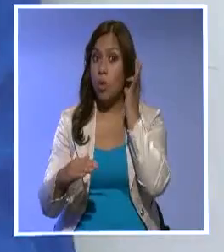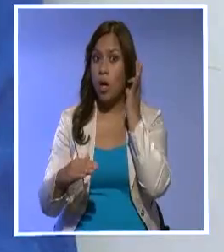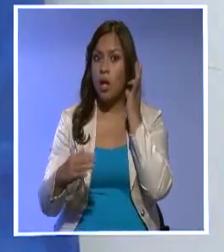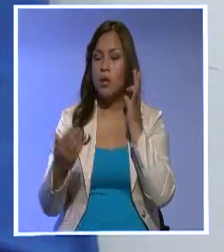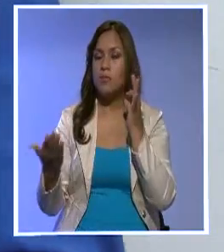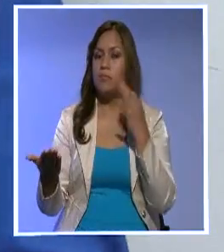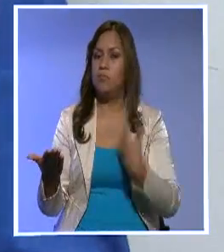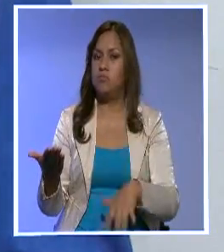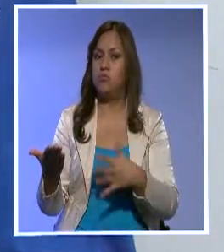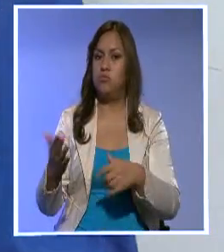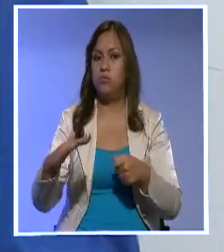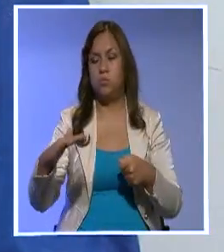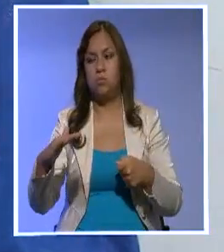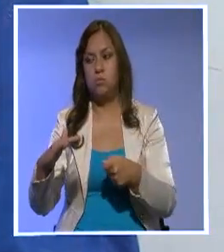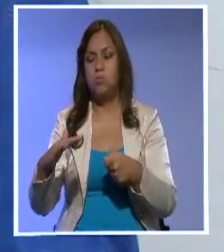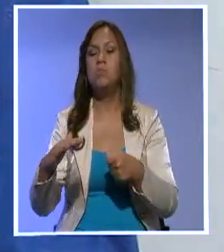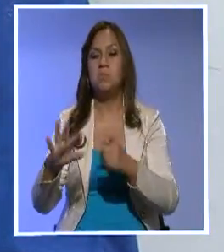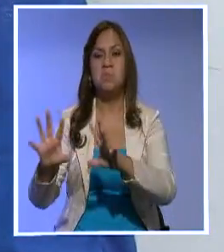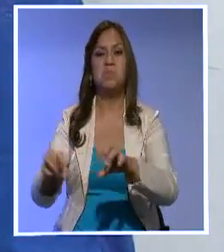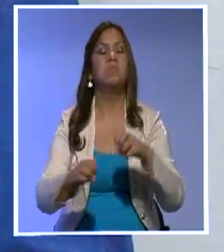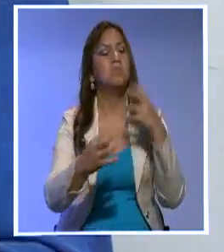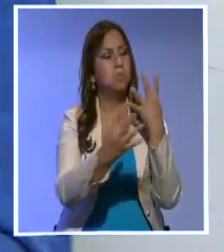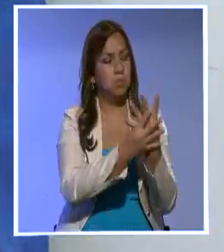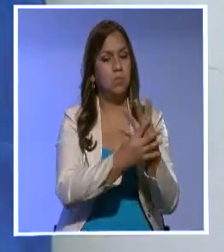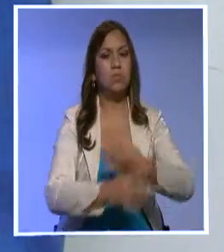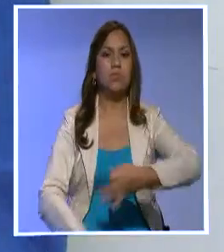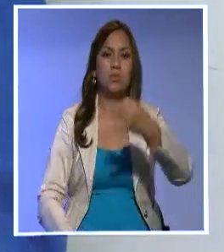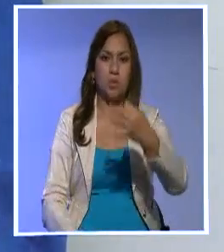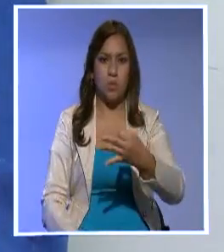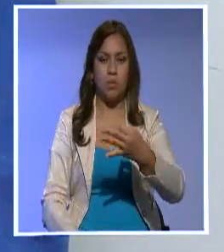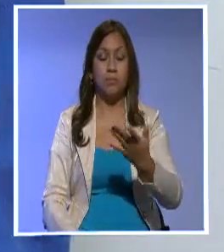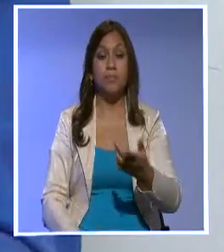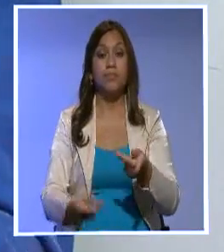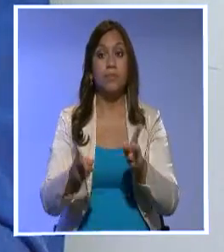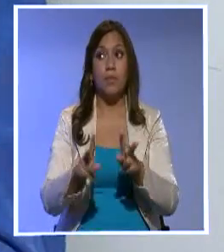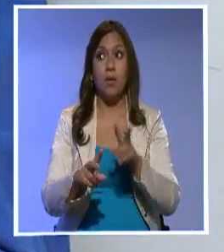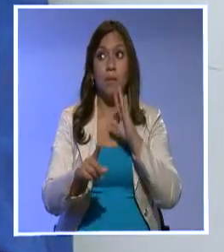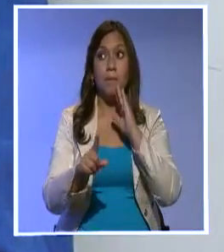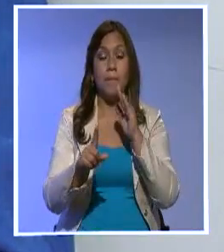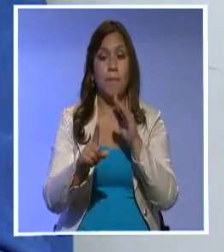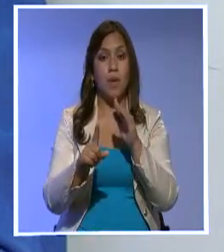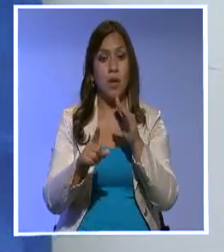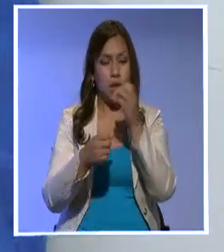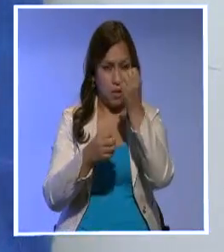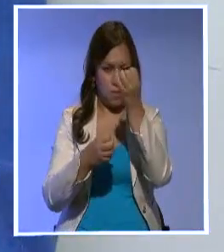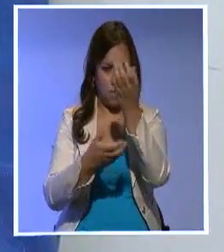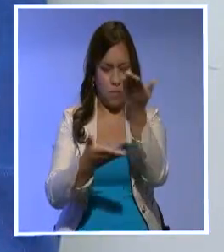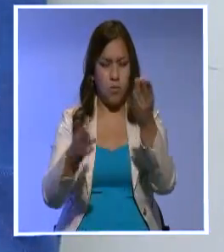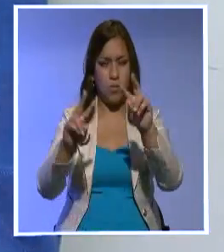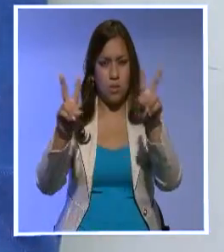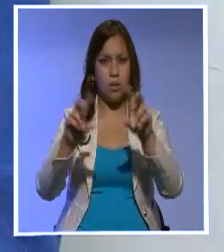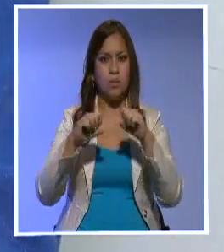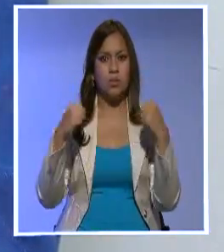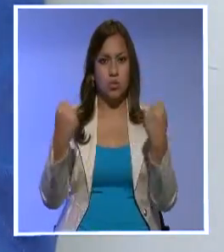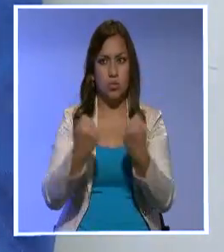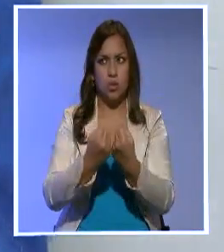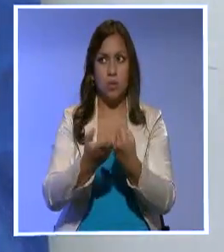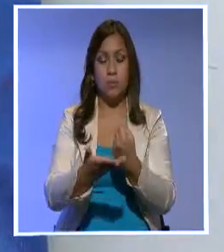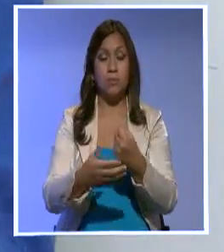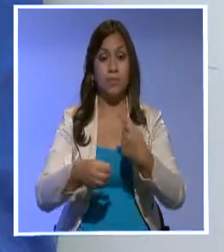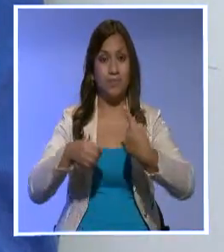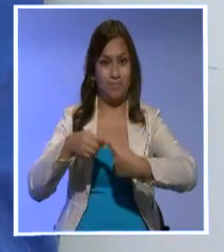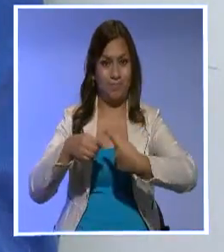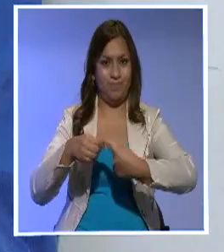terminando el programa presidente a gabriela para terminar cabe también un mensaje de tipo social y político aquí tú